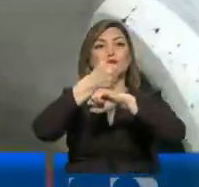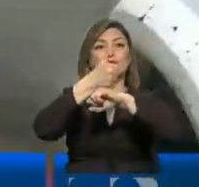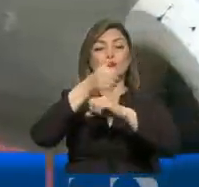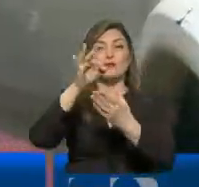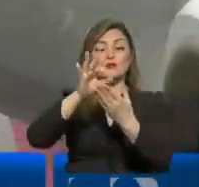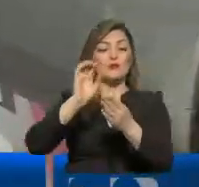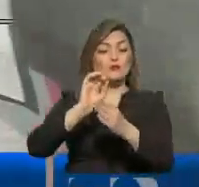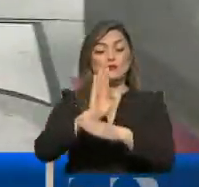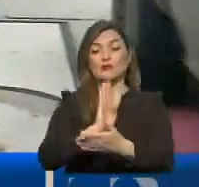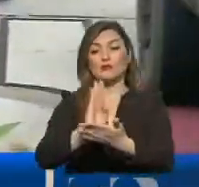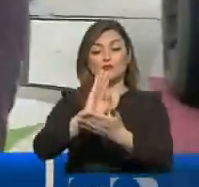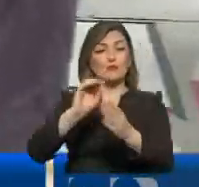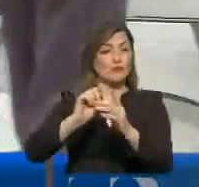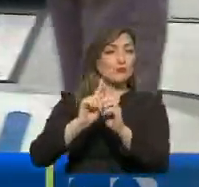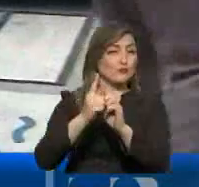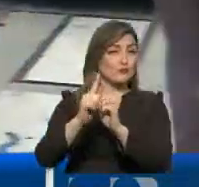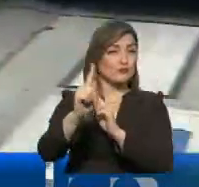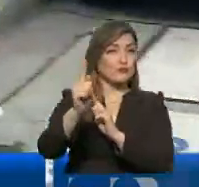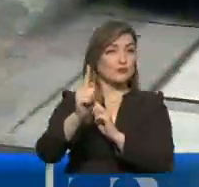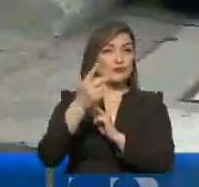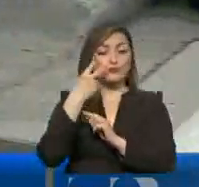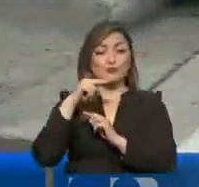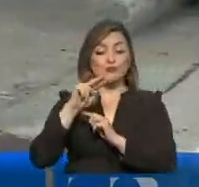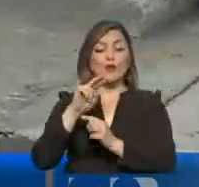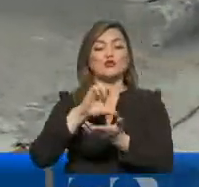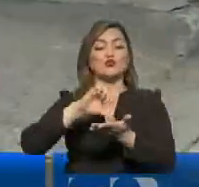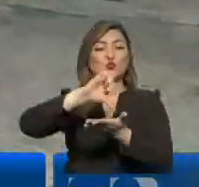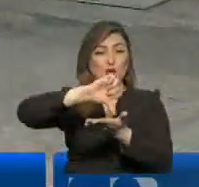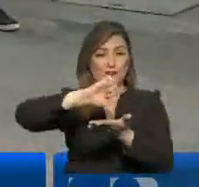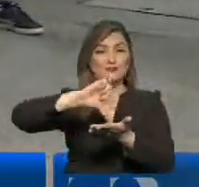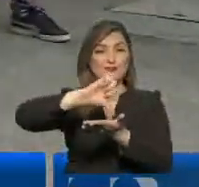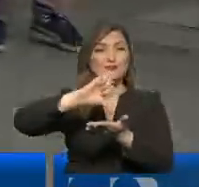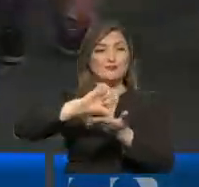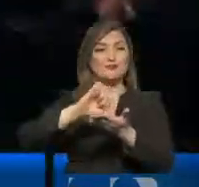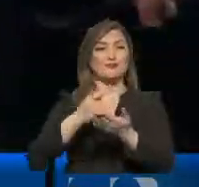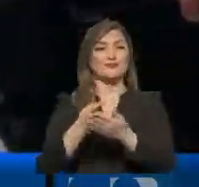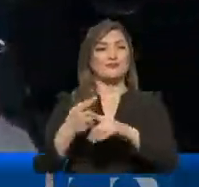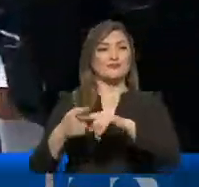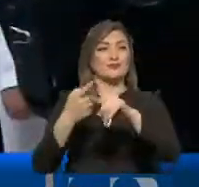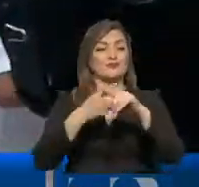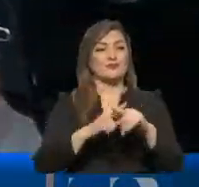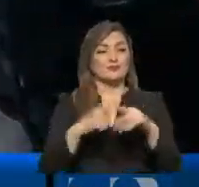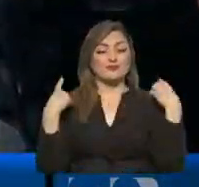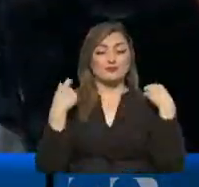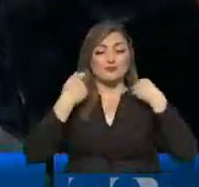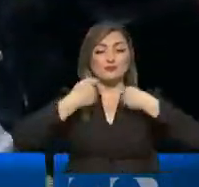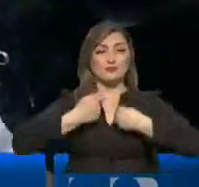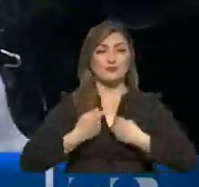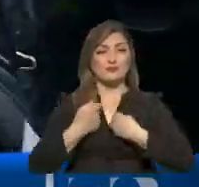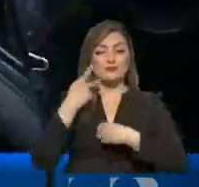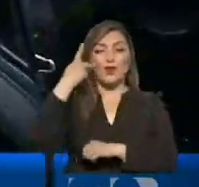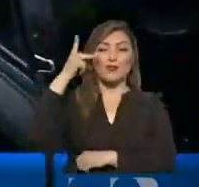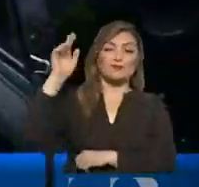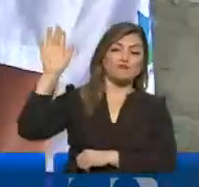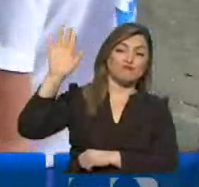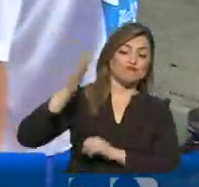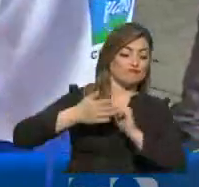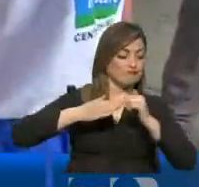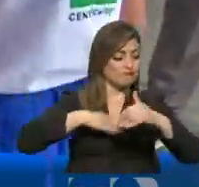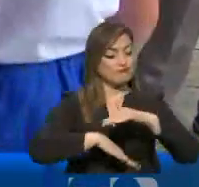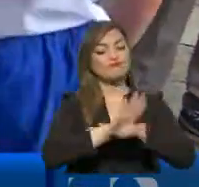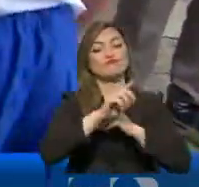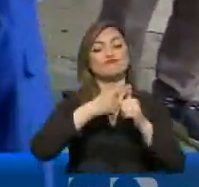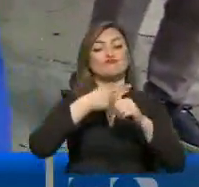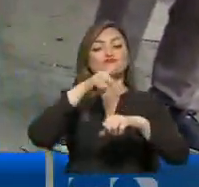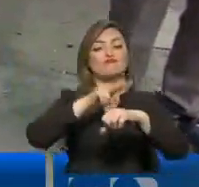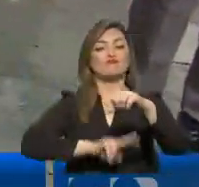urbana, se vio también a niños vistiendo uniformes con sus mochilas puestas, despidiéndose de sus padres y entrando por